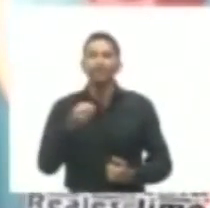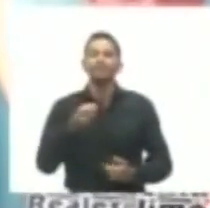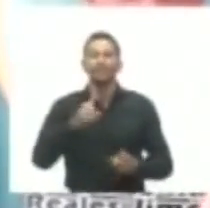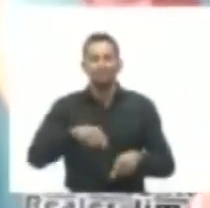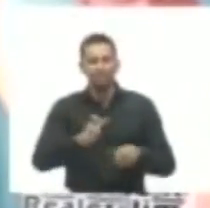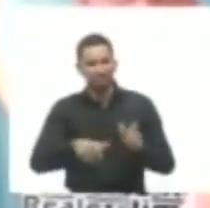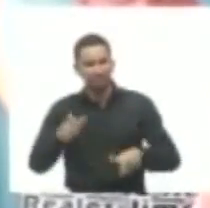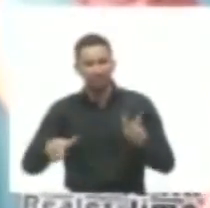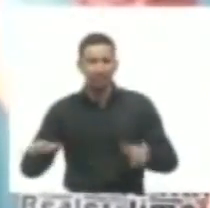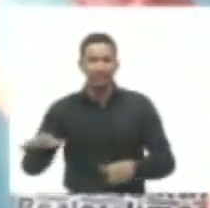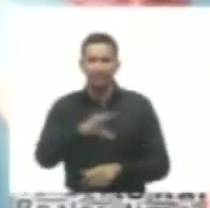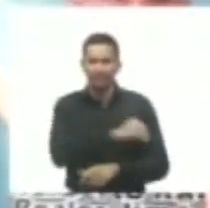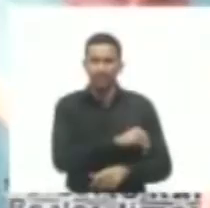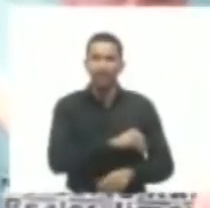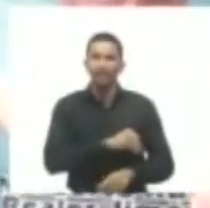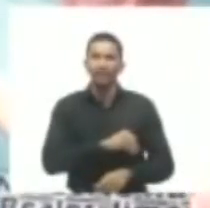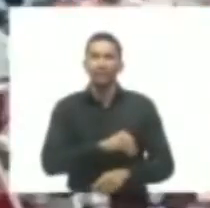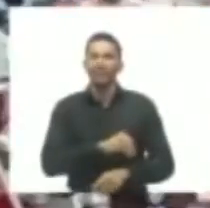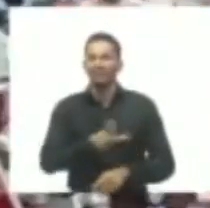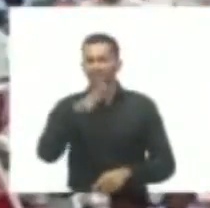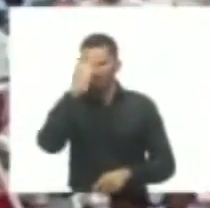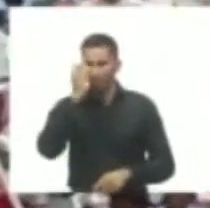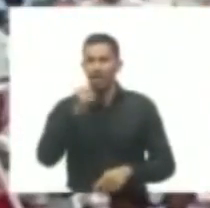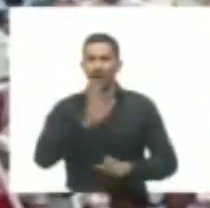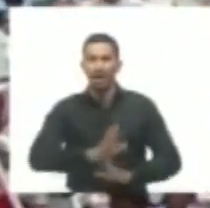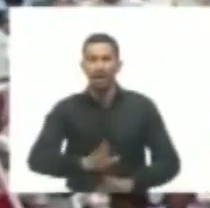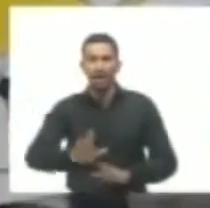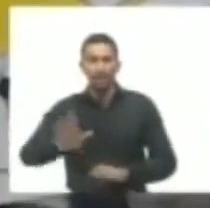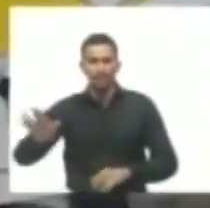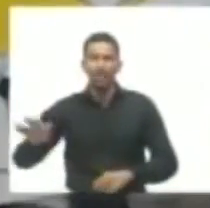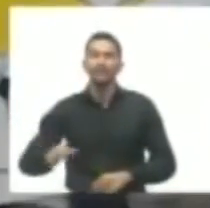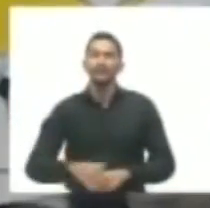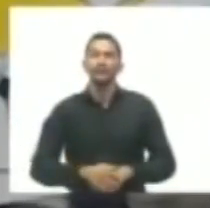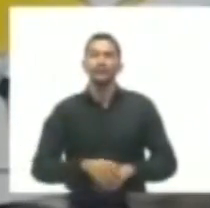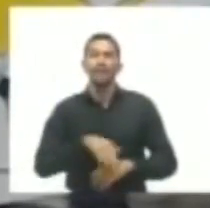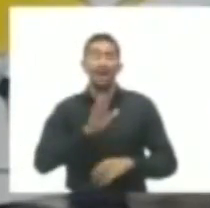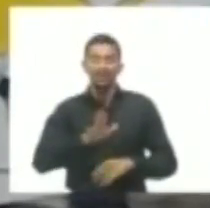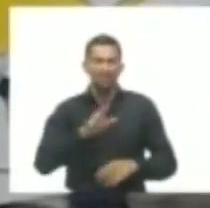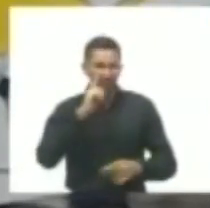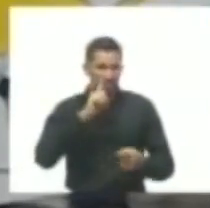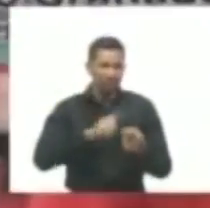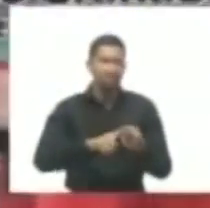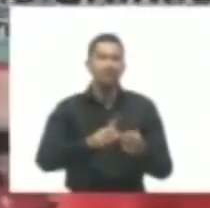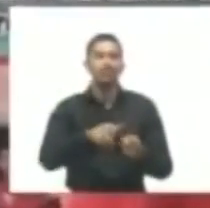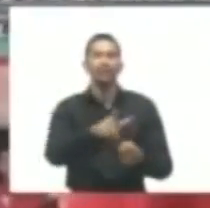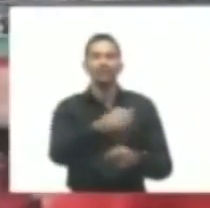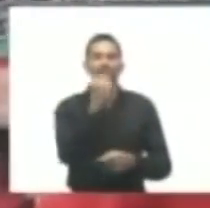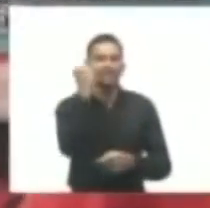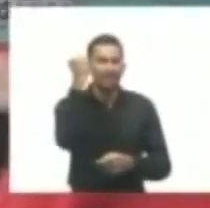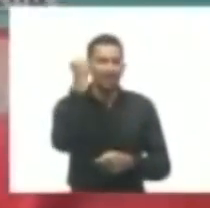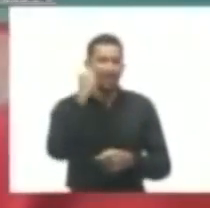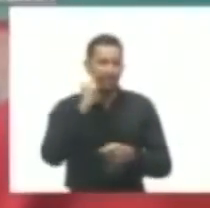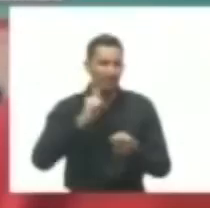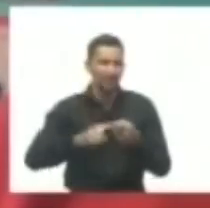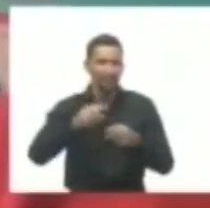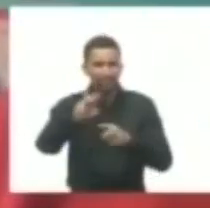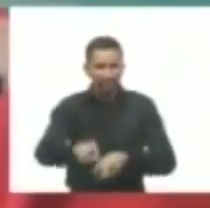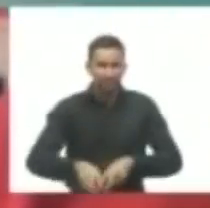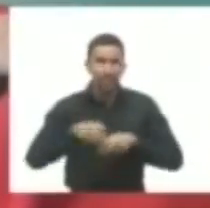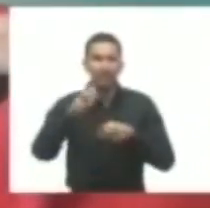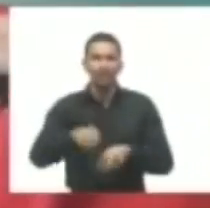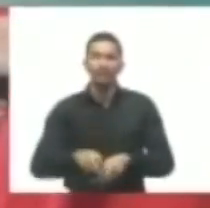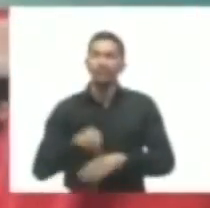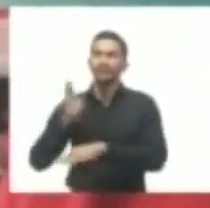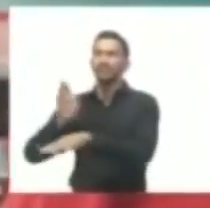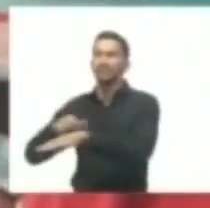que están amenazadas hoy. Las amenazas se extienden a dirigentes sindicales agrarios. Pido a las autoridades que hagan las